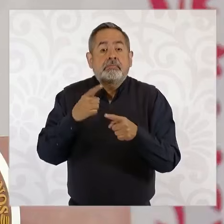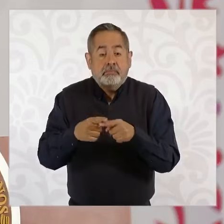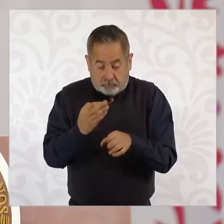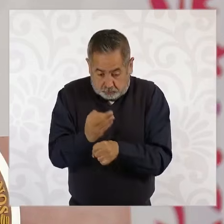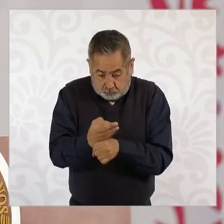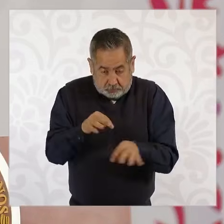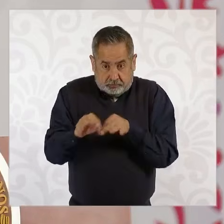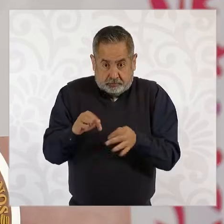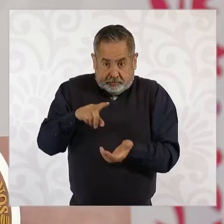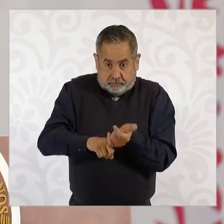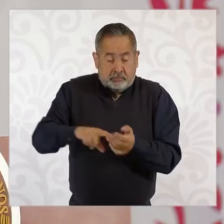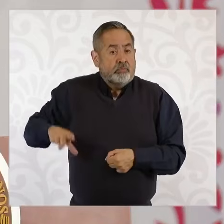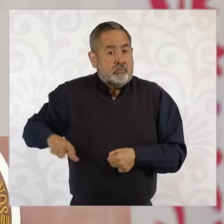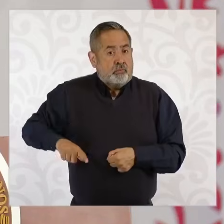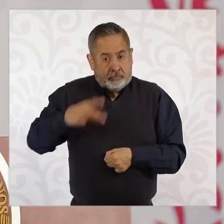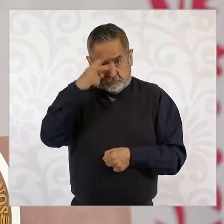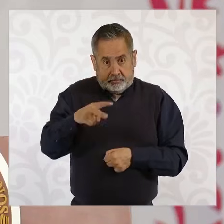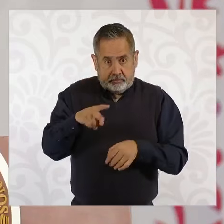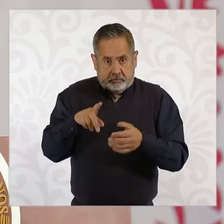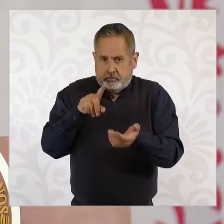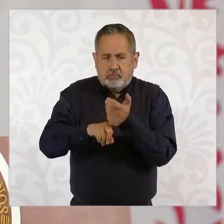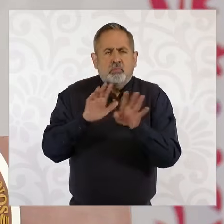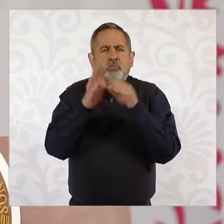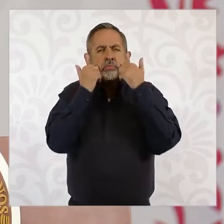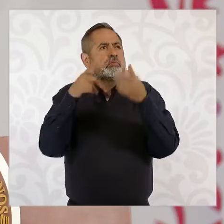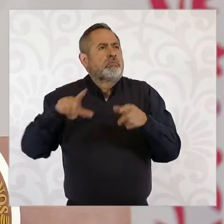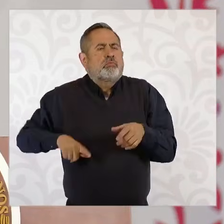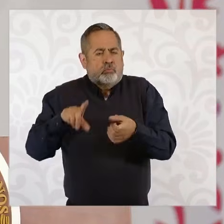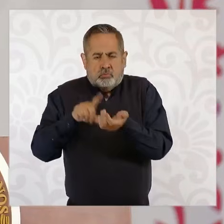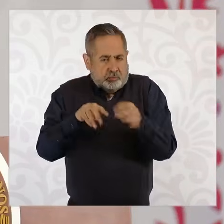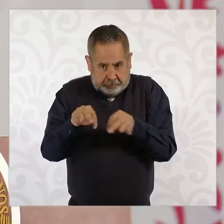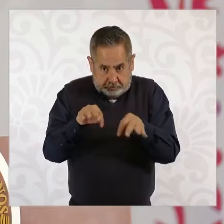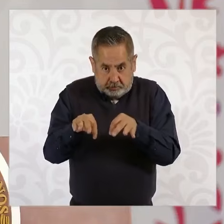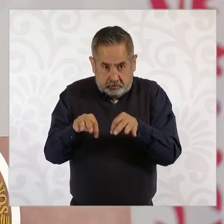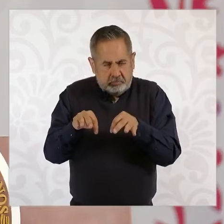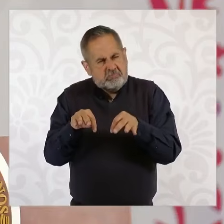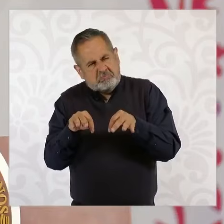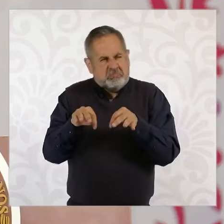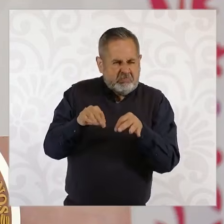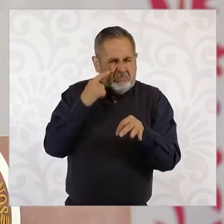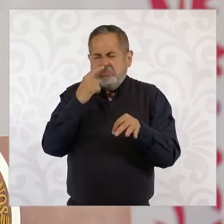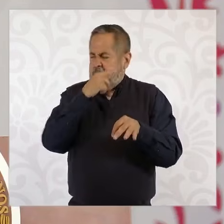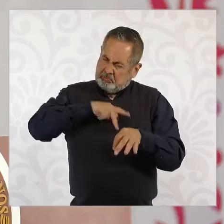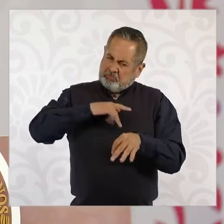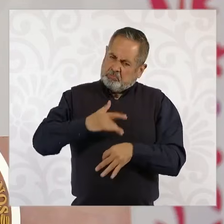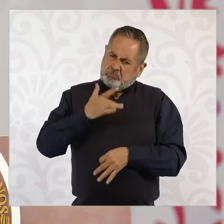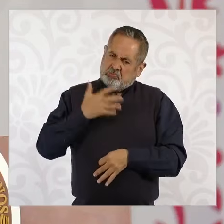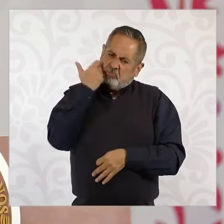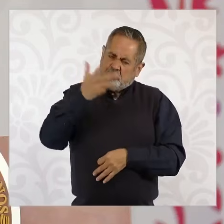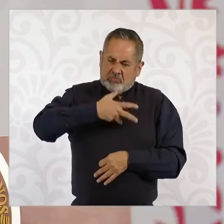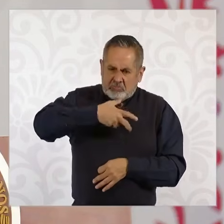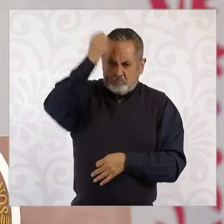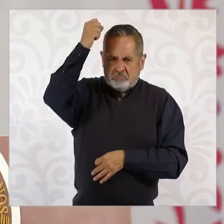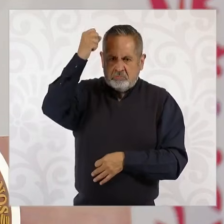el gobierno de México y en cualquier gobierno y quiera participar